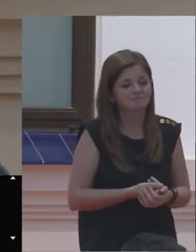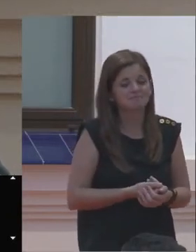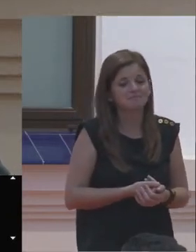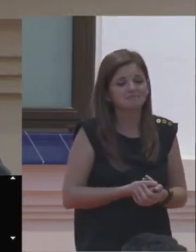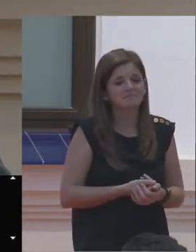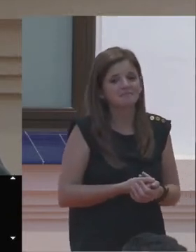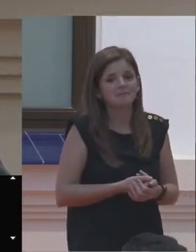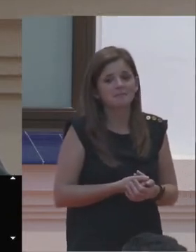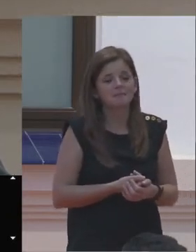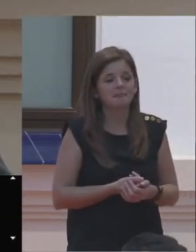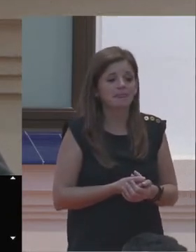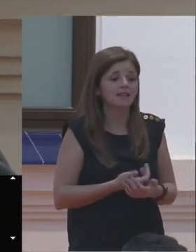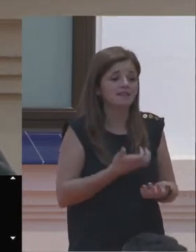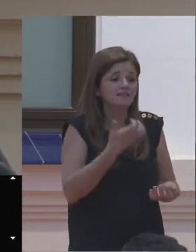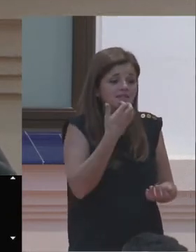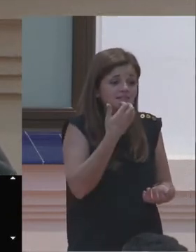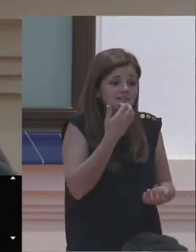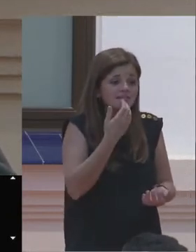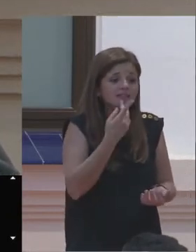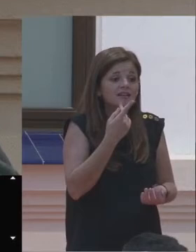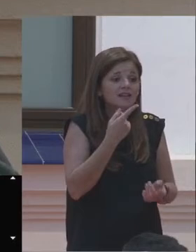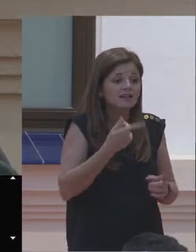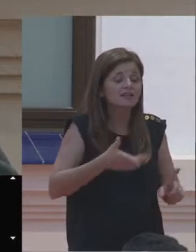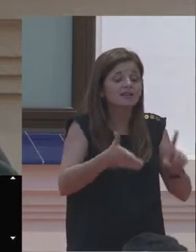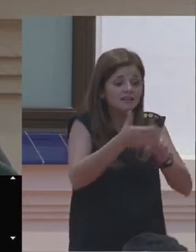que podremos